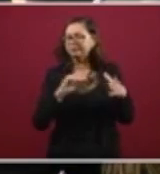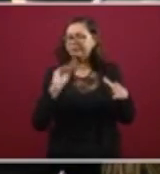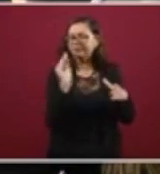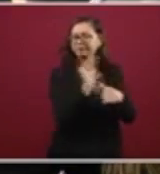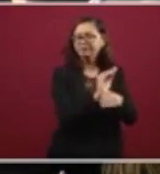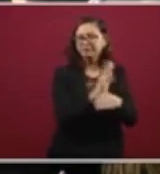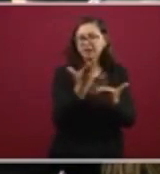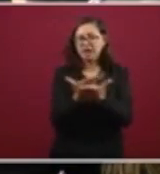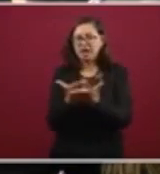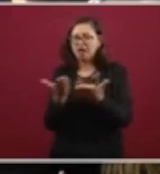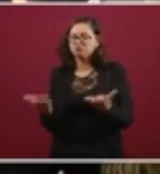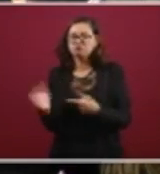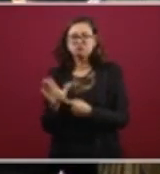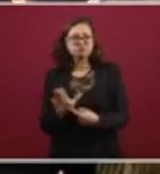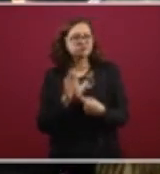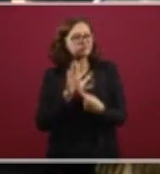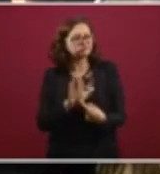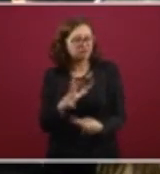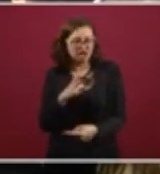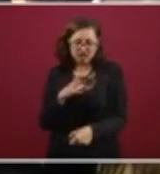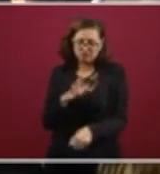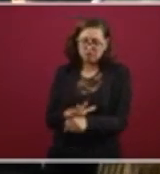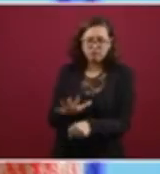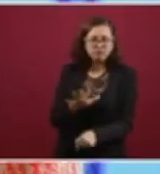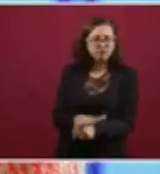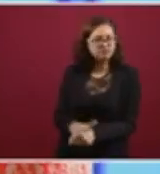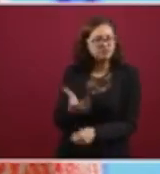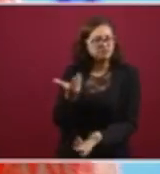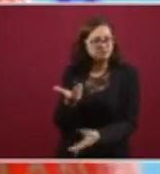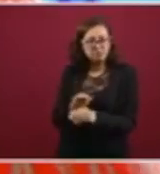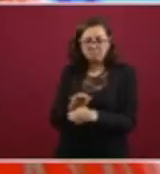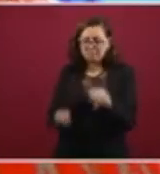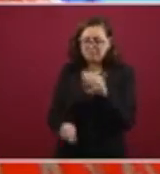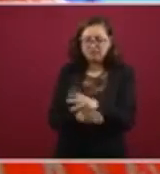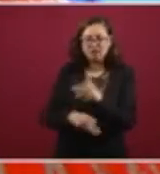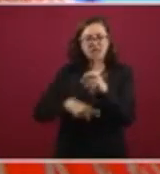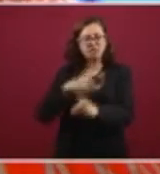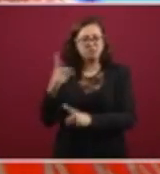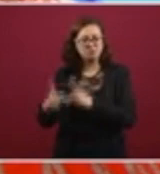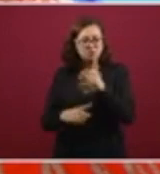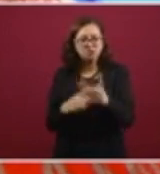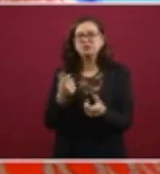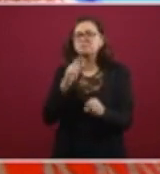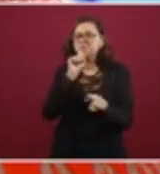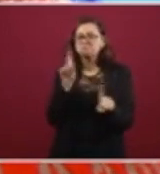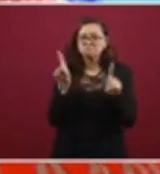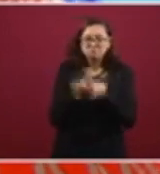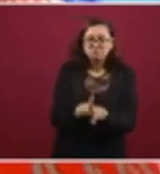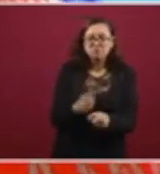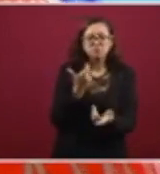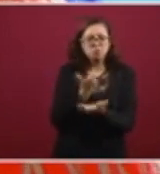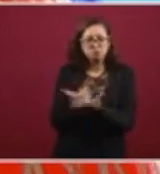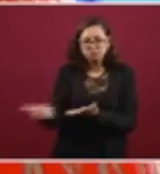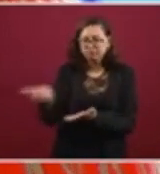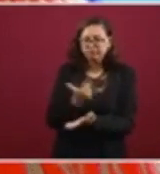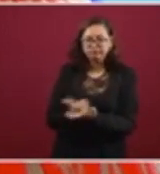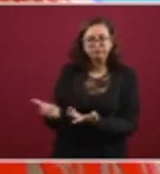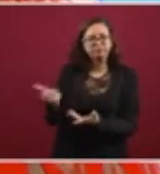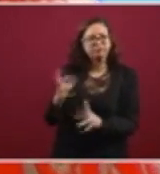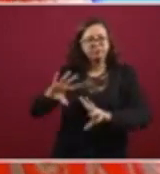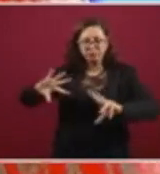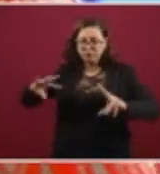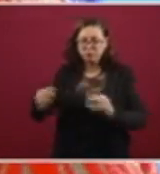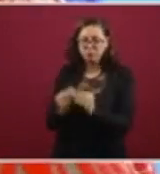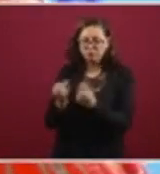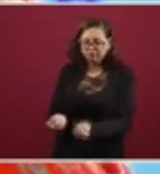los recursos llegaron a los atletas, la preparación estuvo con ellos y el material deportivo que se les entregó pues fue reflejo de